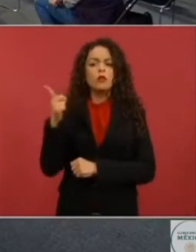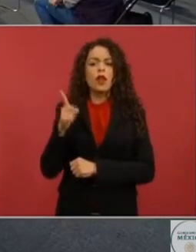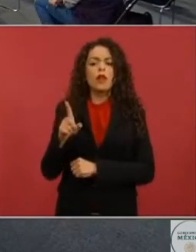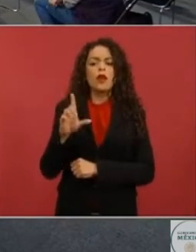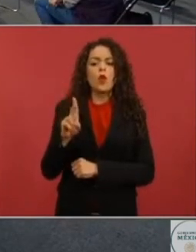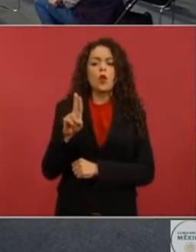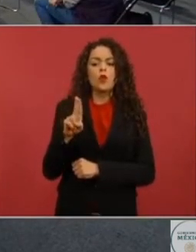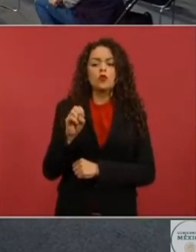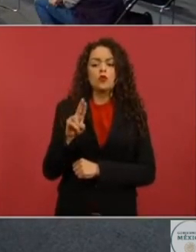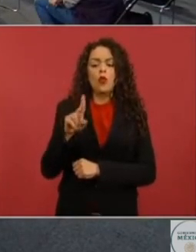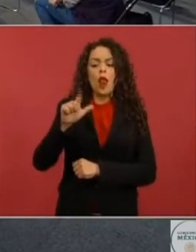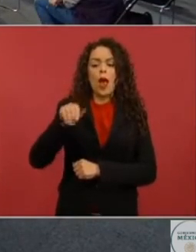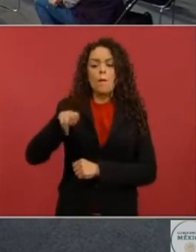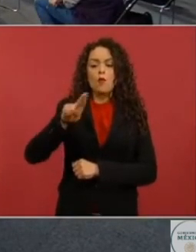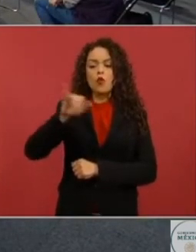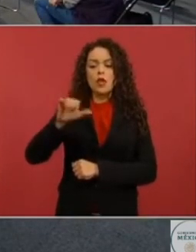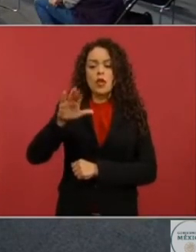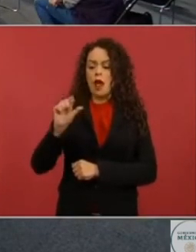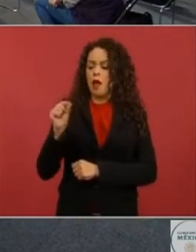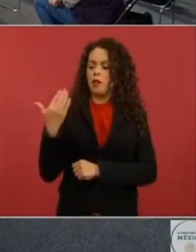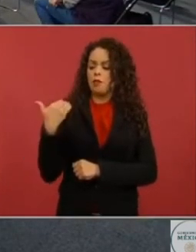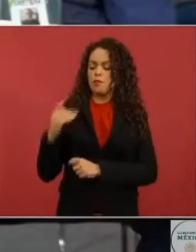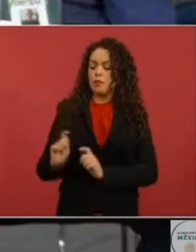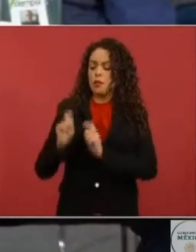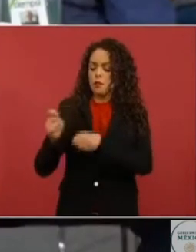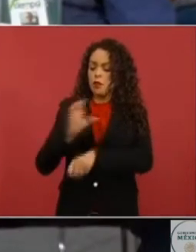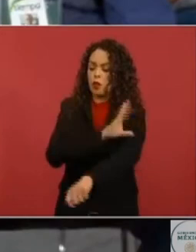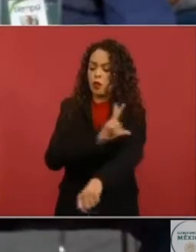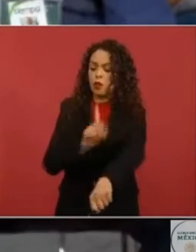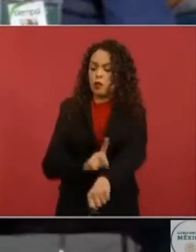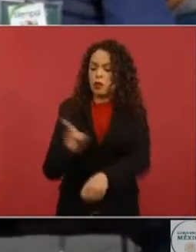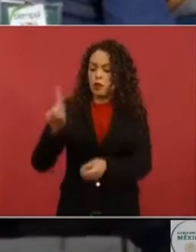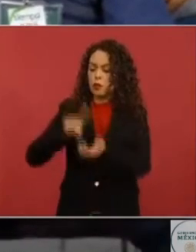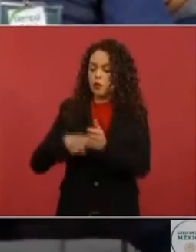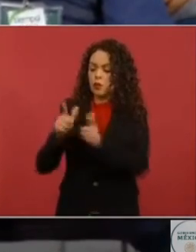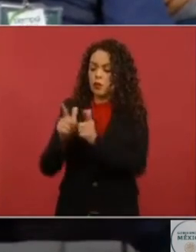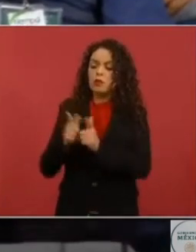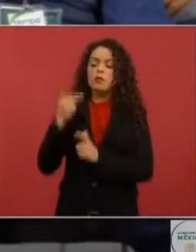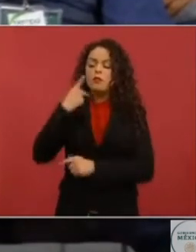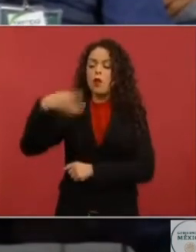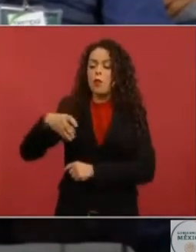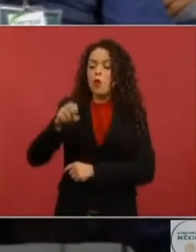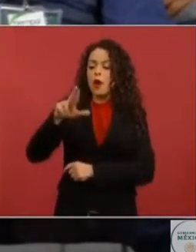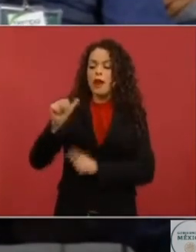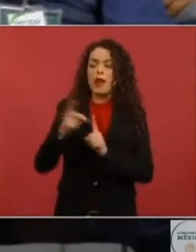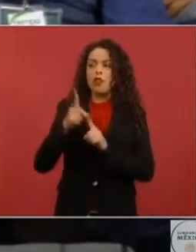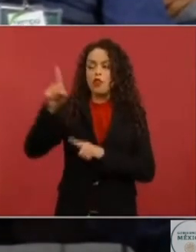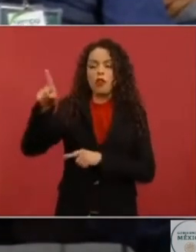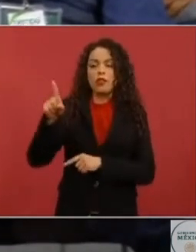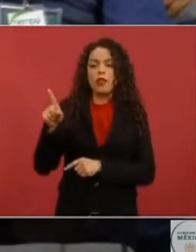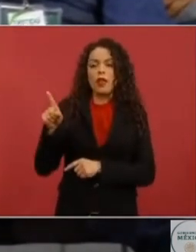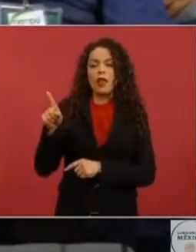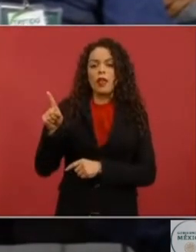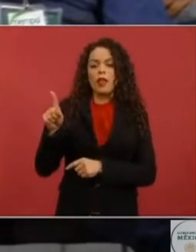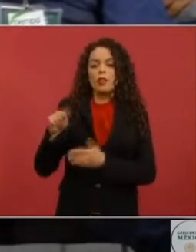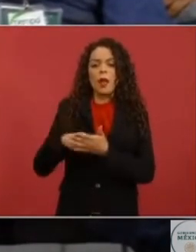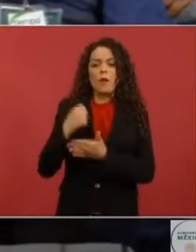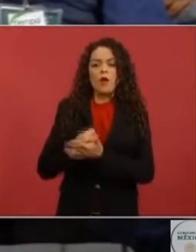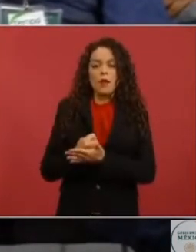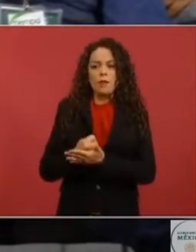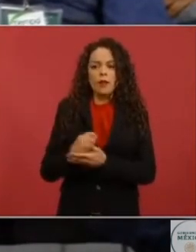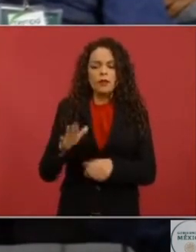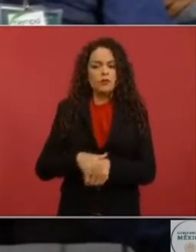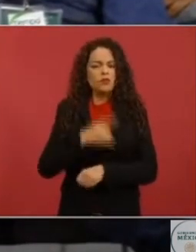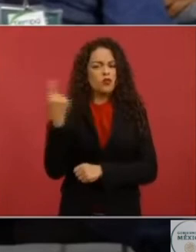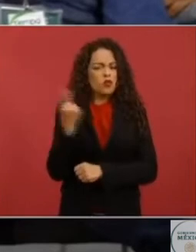Mojica, recién nombrada como coordinadora de la bancada de Morena en el Congreso de Tamaulipas, por este audio que se